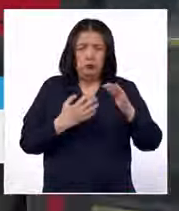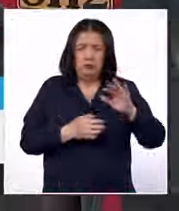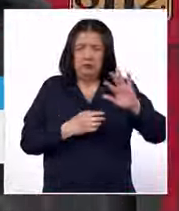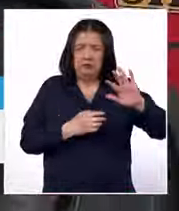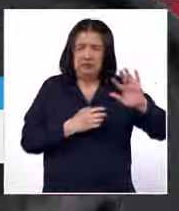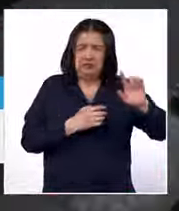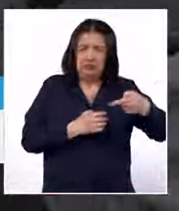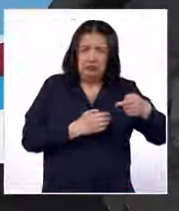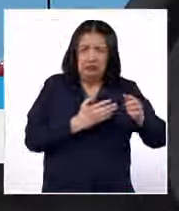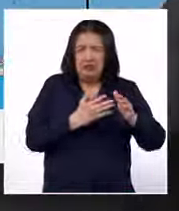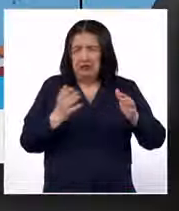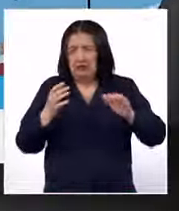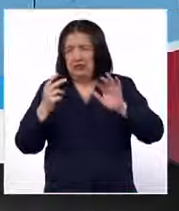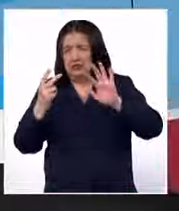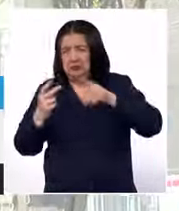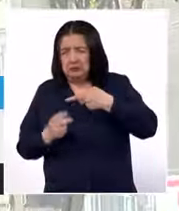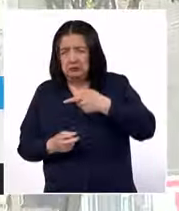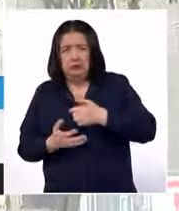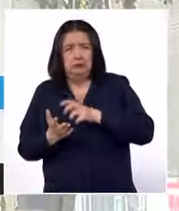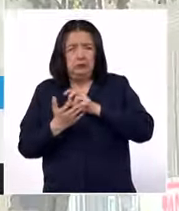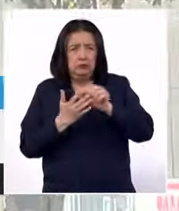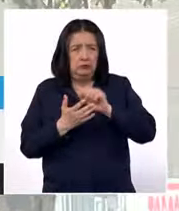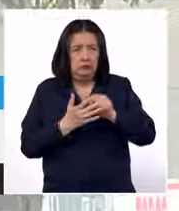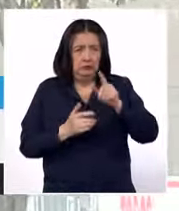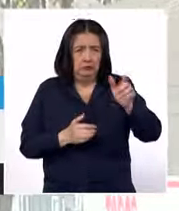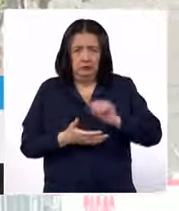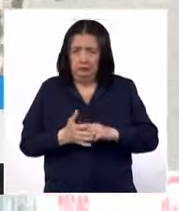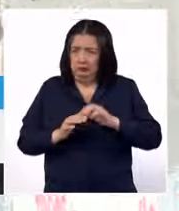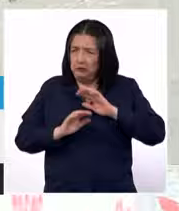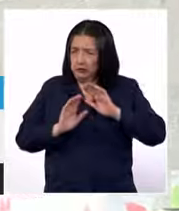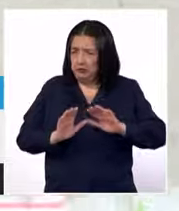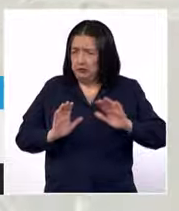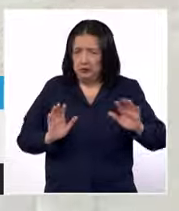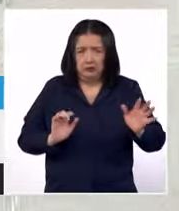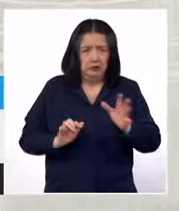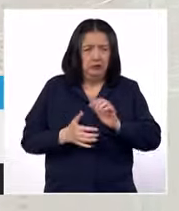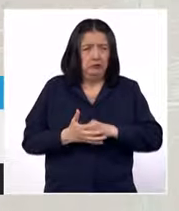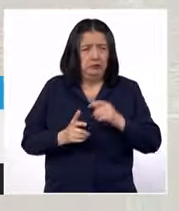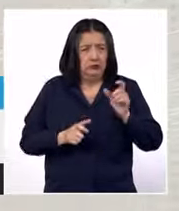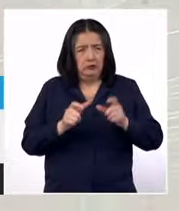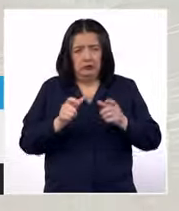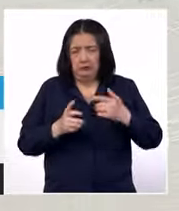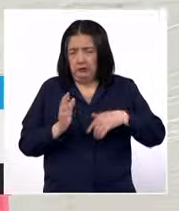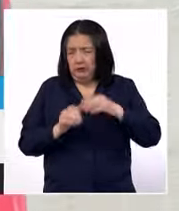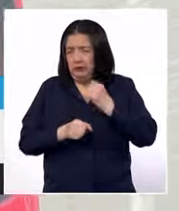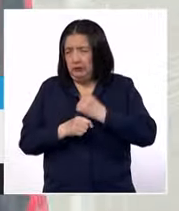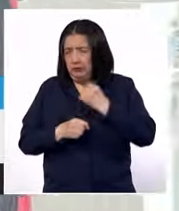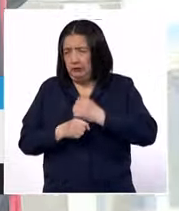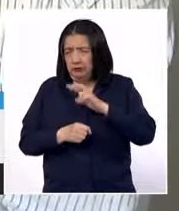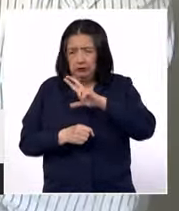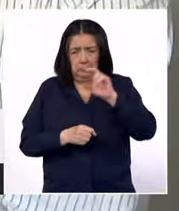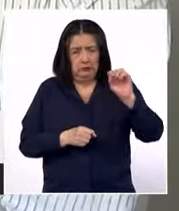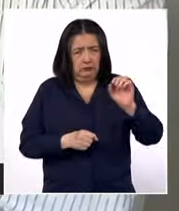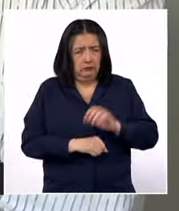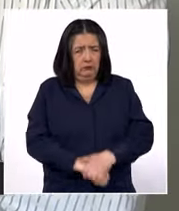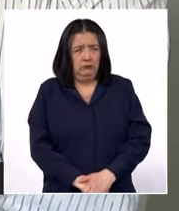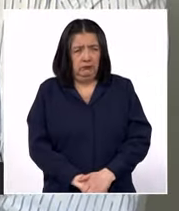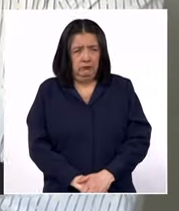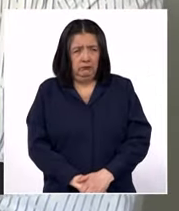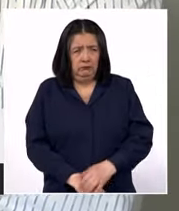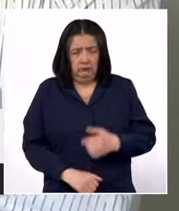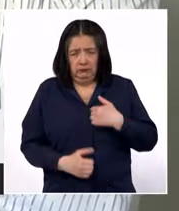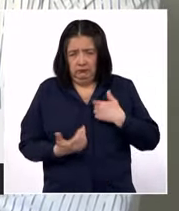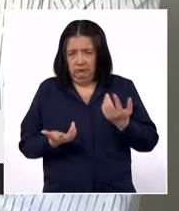mil y 7 mil soles mensuales para intentar mantener la calma entre sus más de 300 conductores. Tengo la